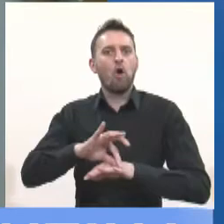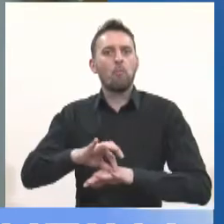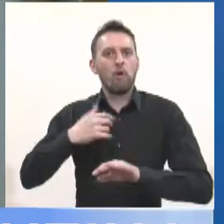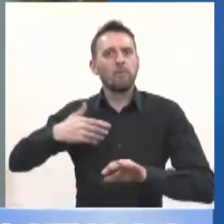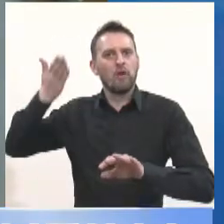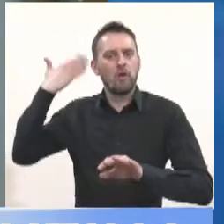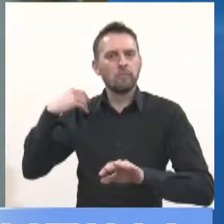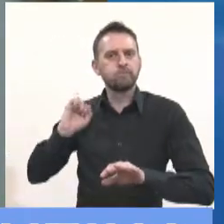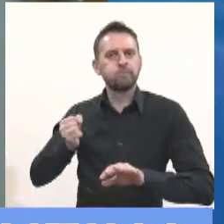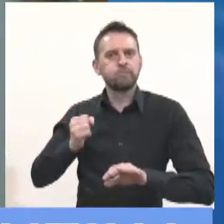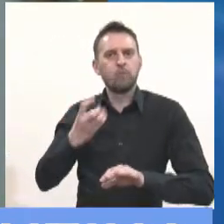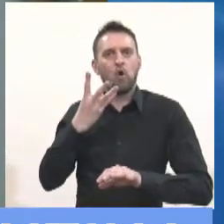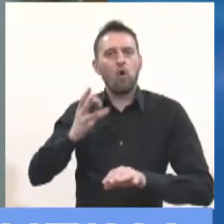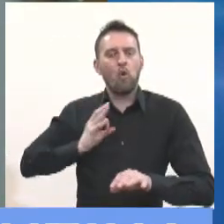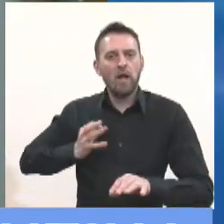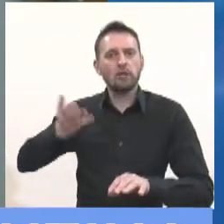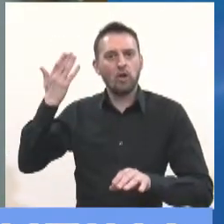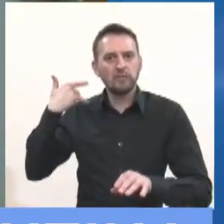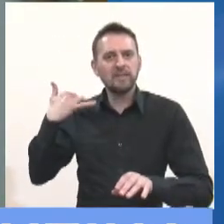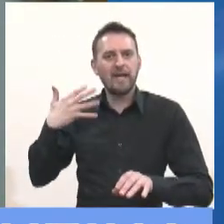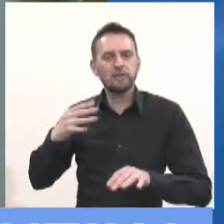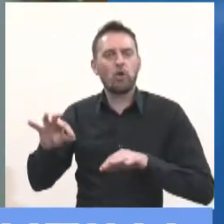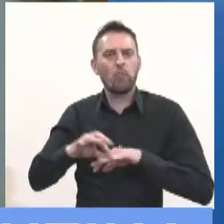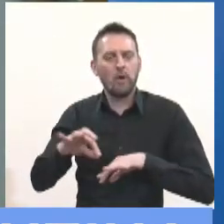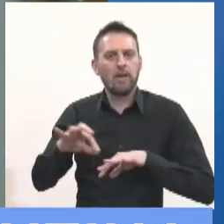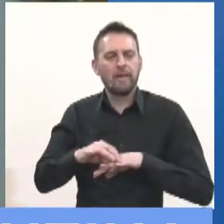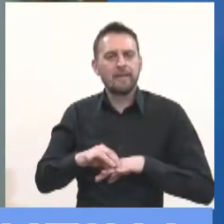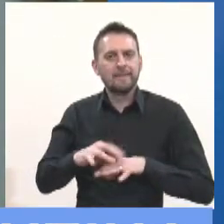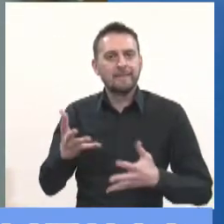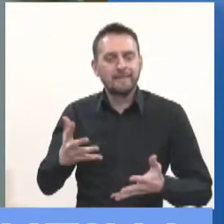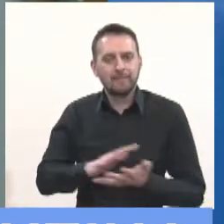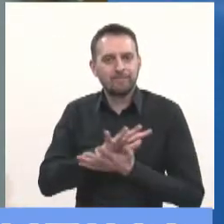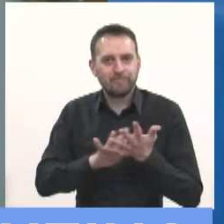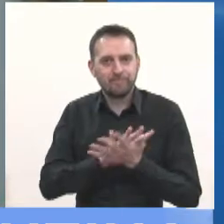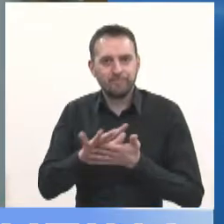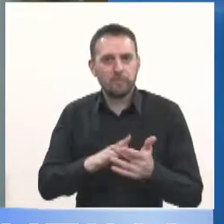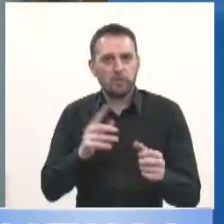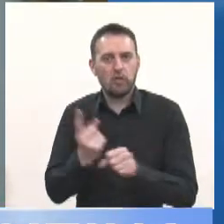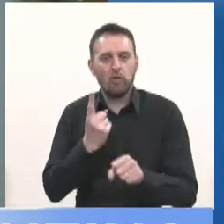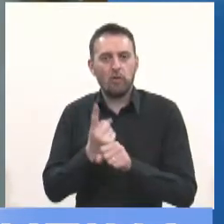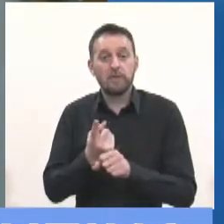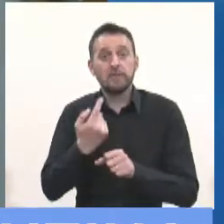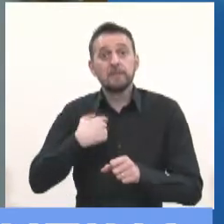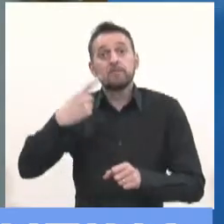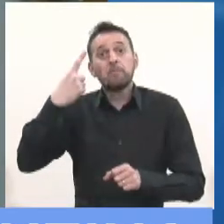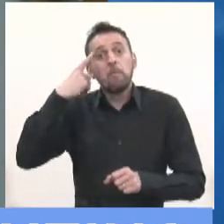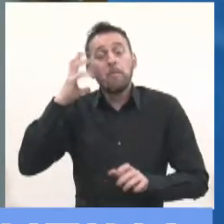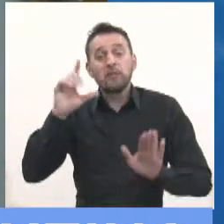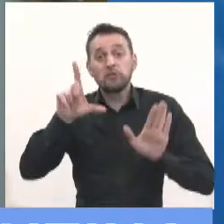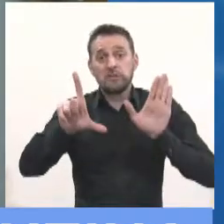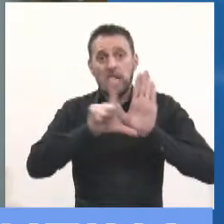asumido en los últimos 4 años. Esta ley, yo creo que es tan importante como